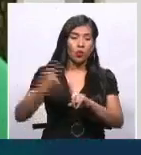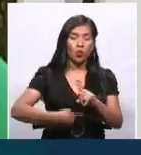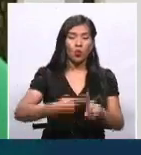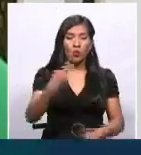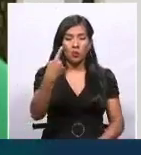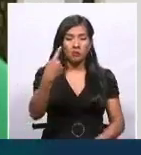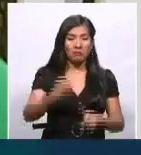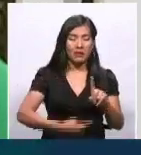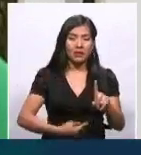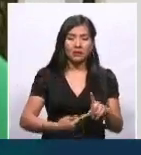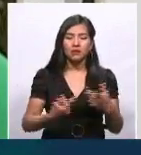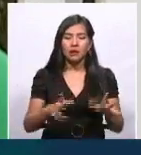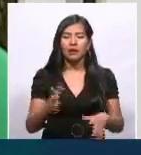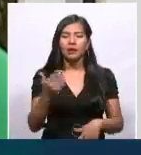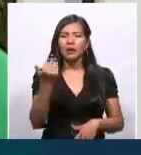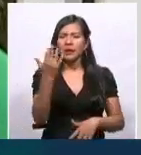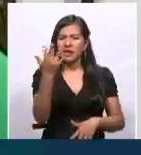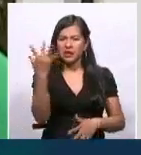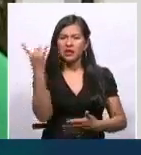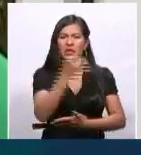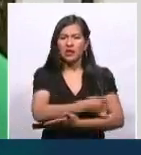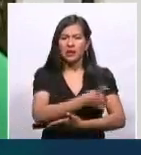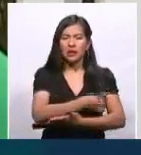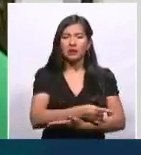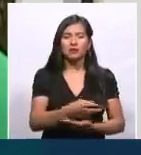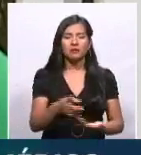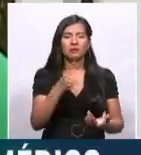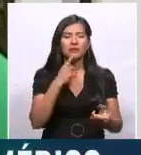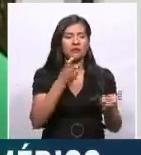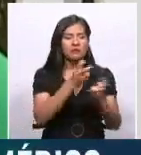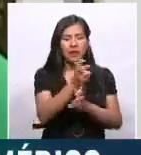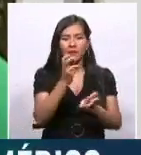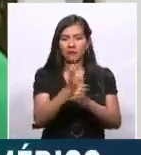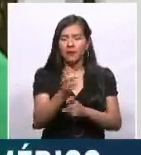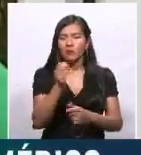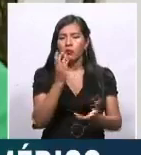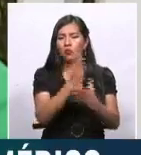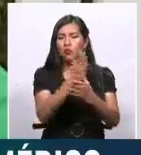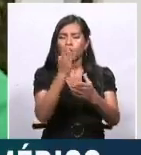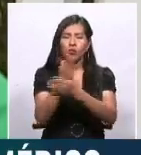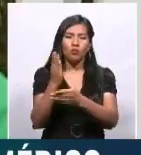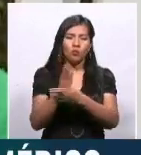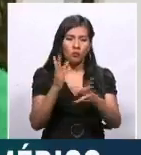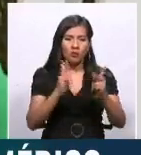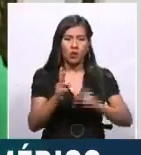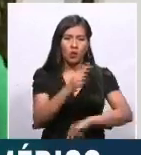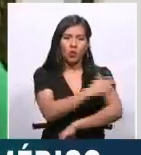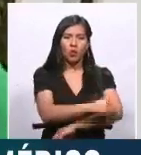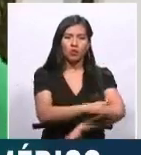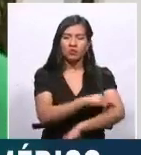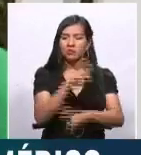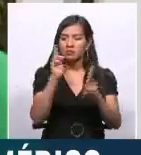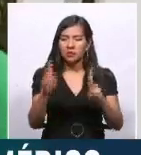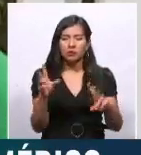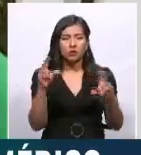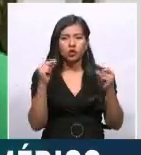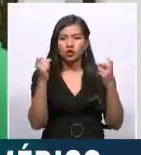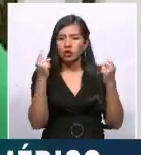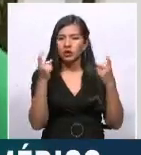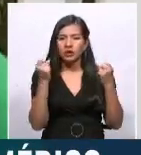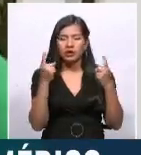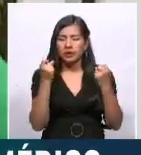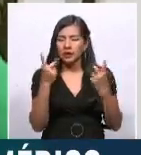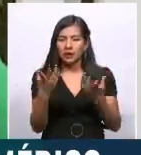de lo que es el mes se ha ido perjudicando aquí al personal de salud. La gente no comprende que